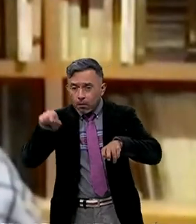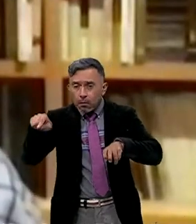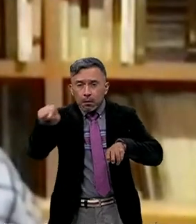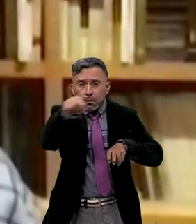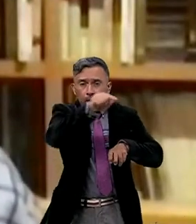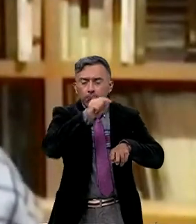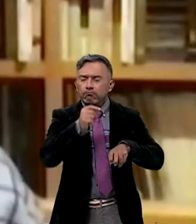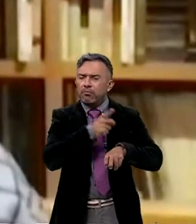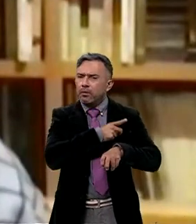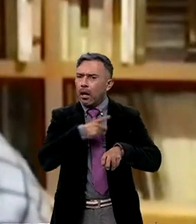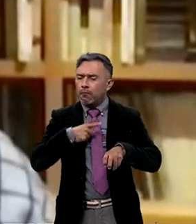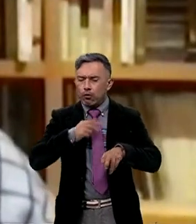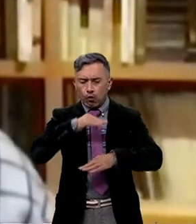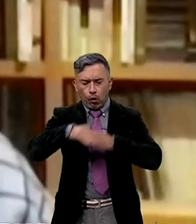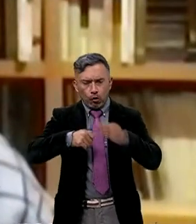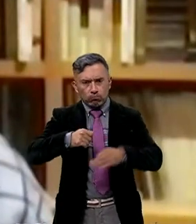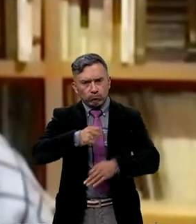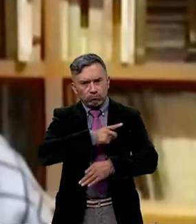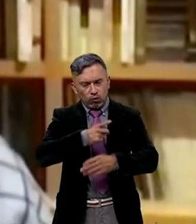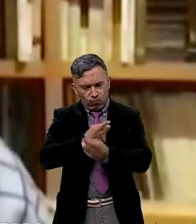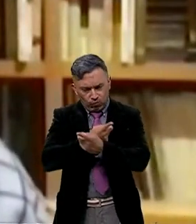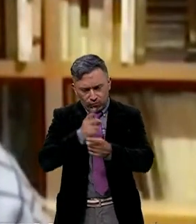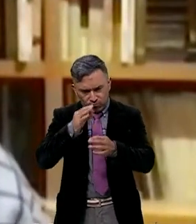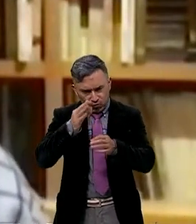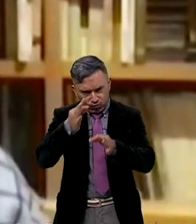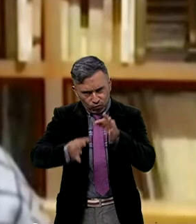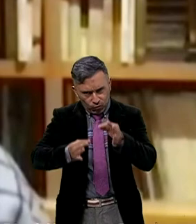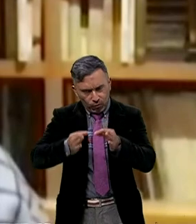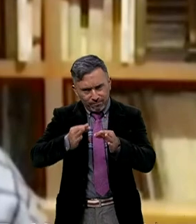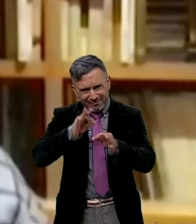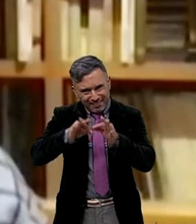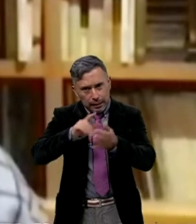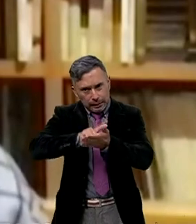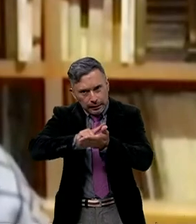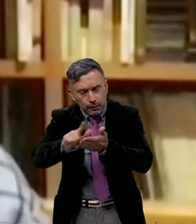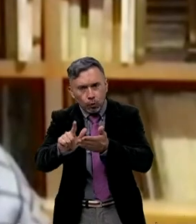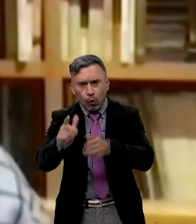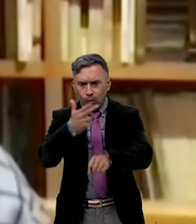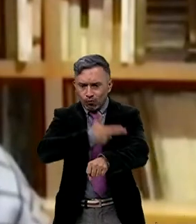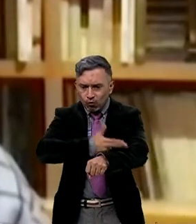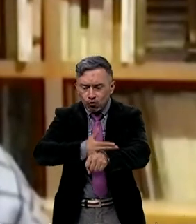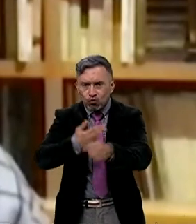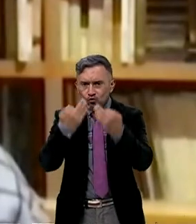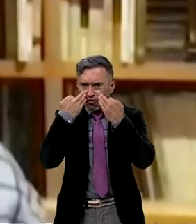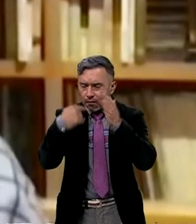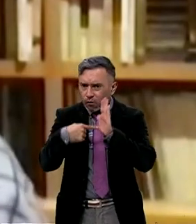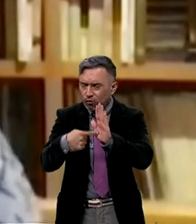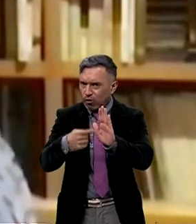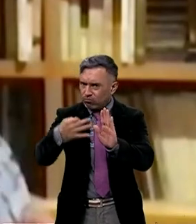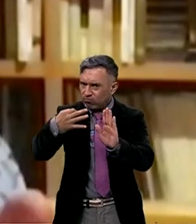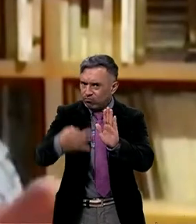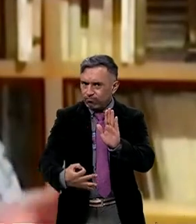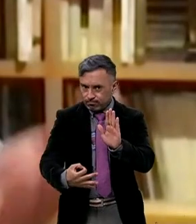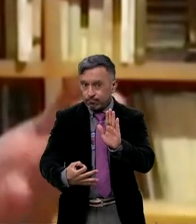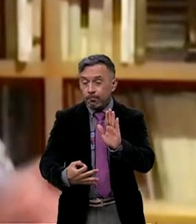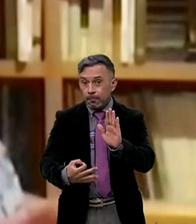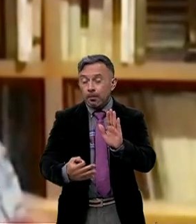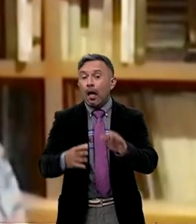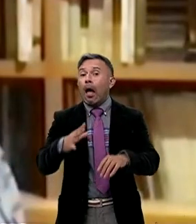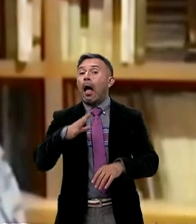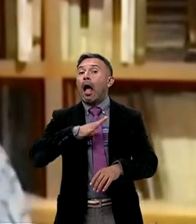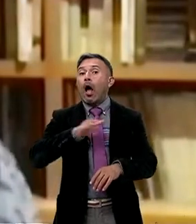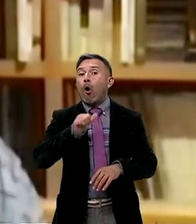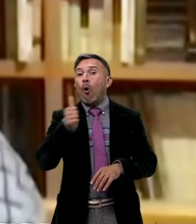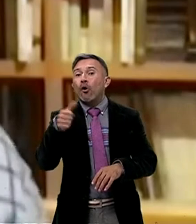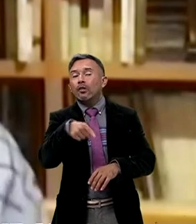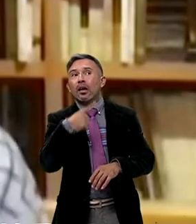pulcro limpio transparente con esto vimos también otras denuncias de que se estaban anulando